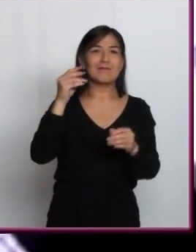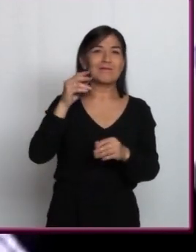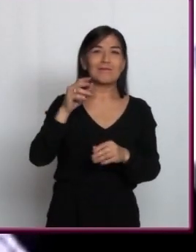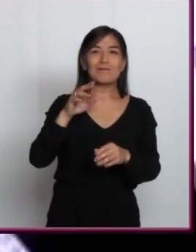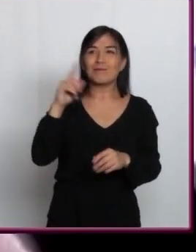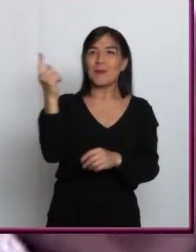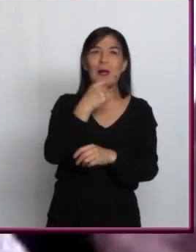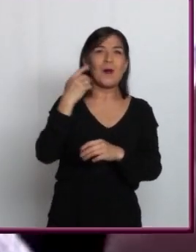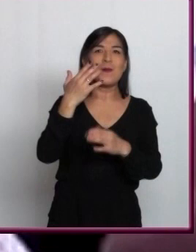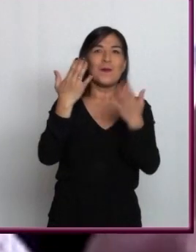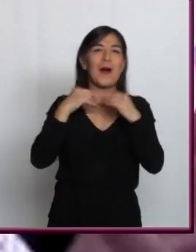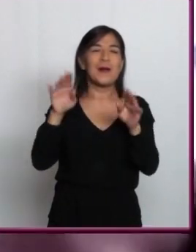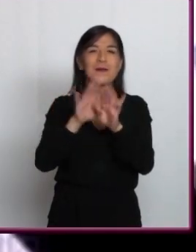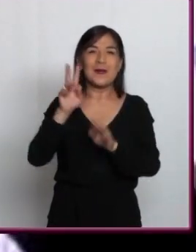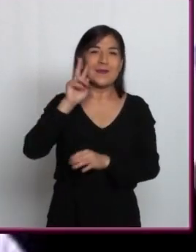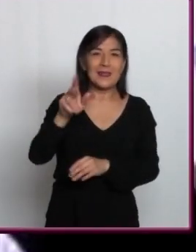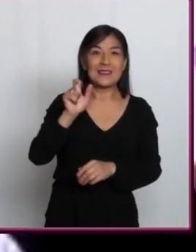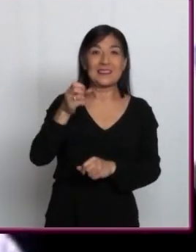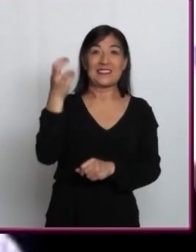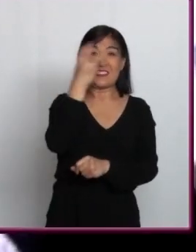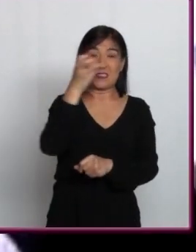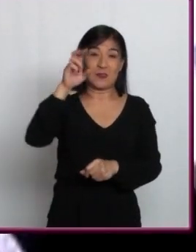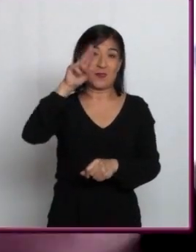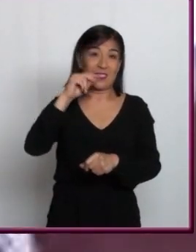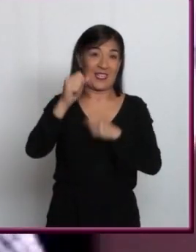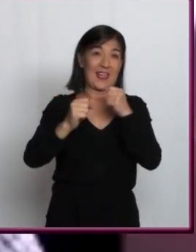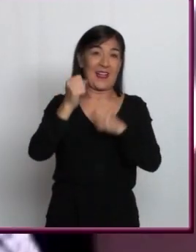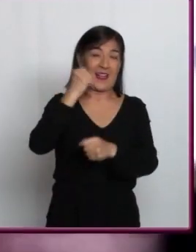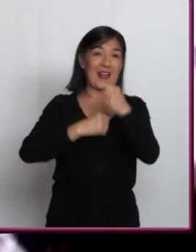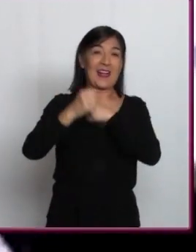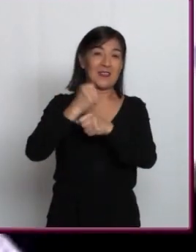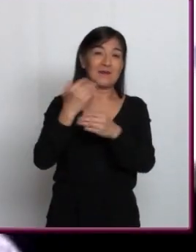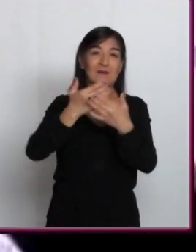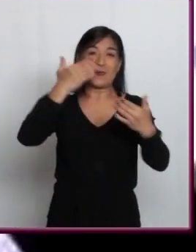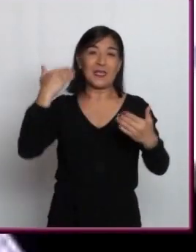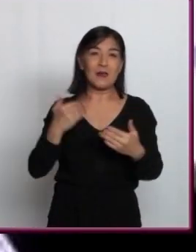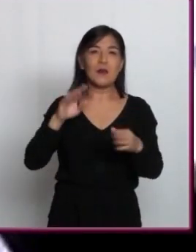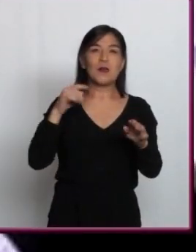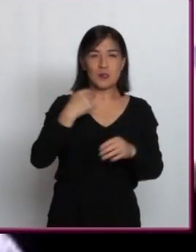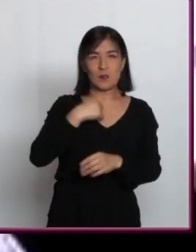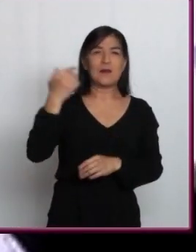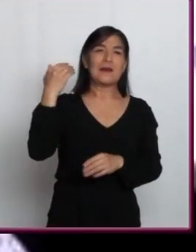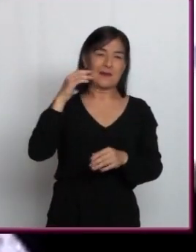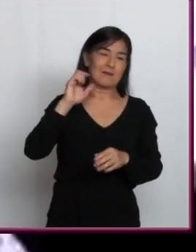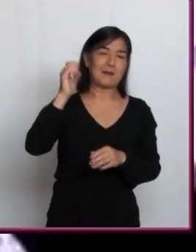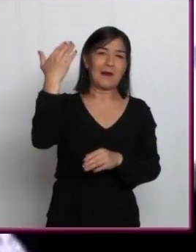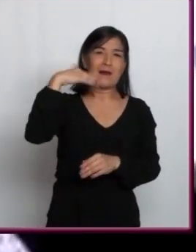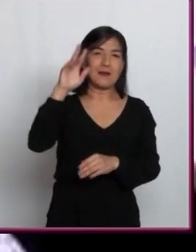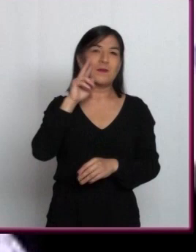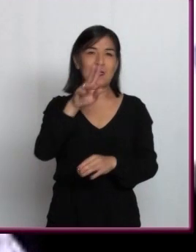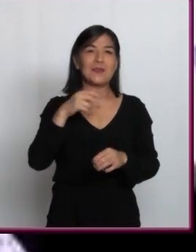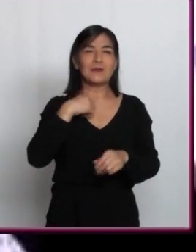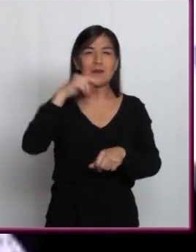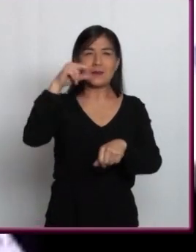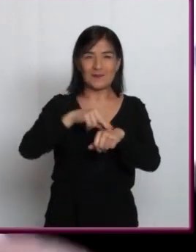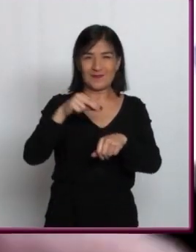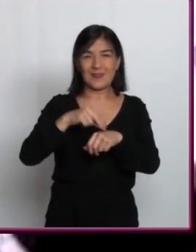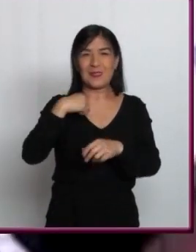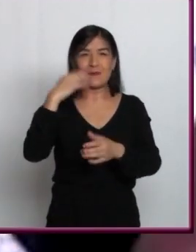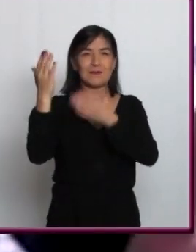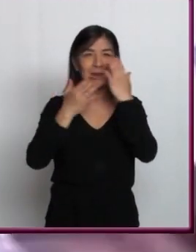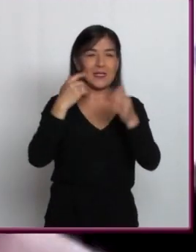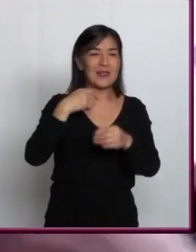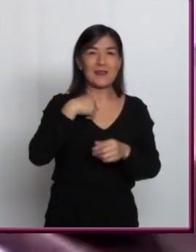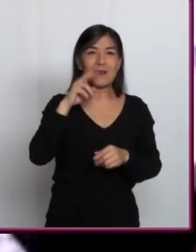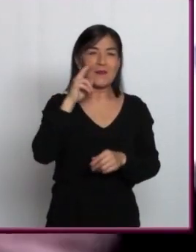común. Entonces después de que 380 años, de repente hubo otra. Yo era estudiante de doctorado y cuando me enteré de esto, me cambié